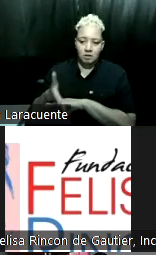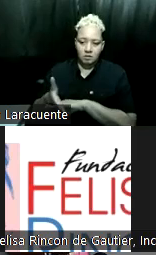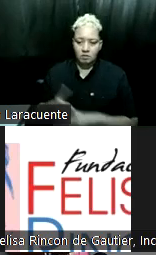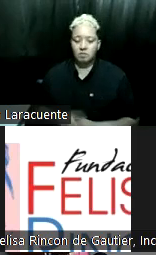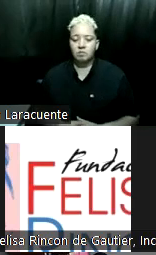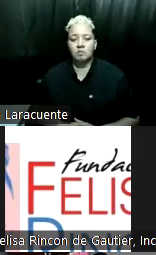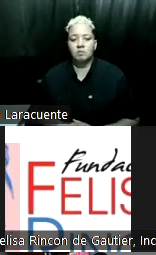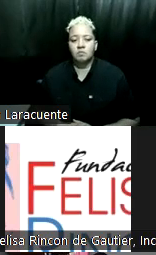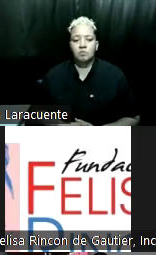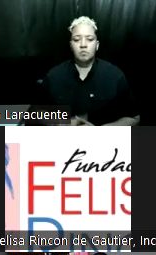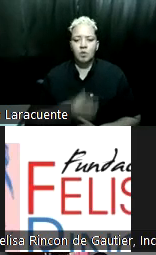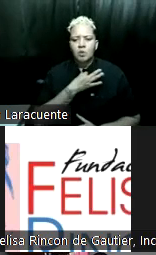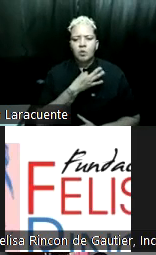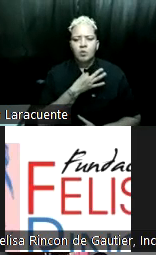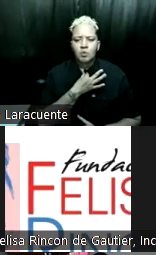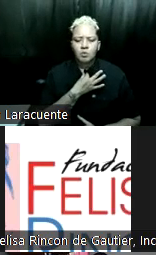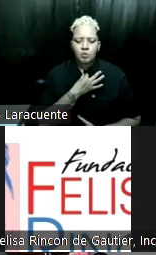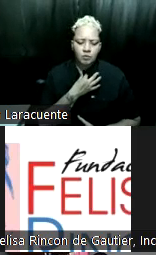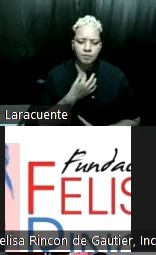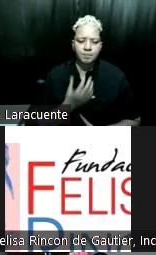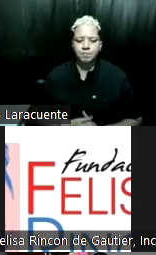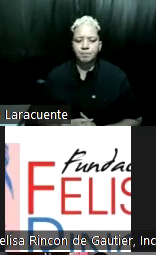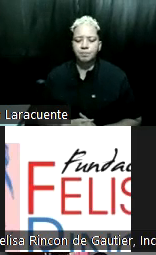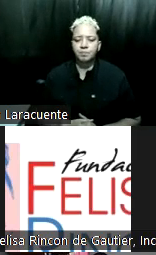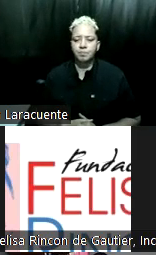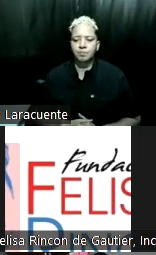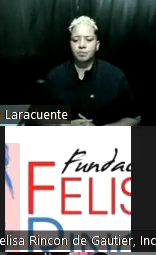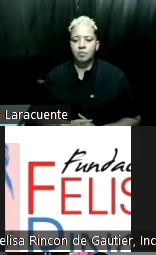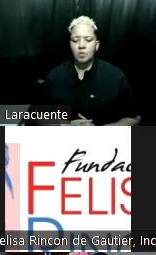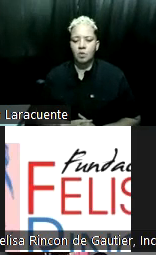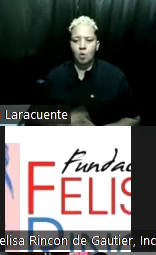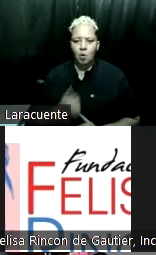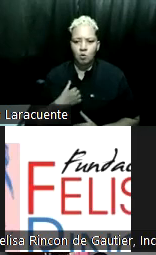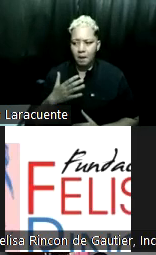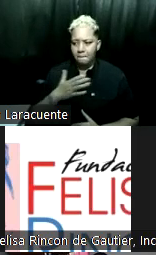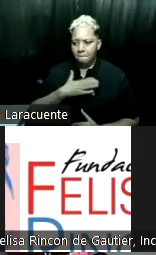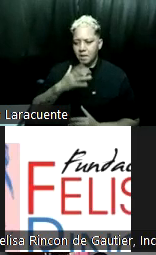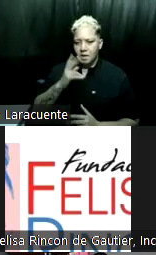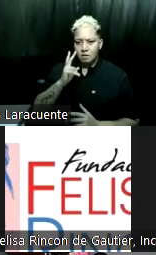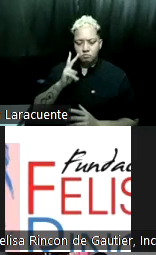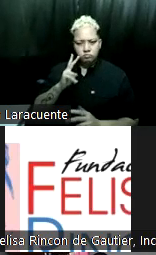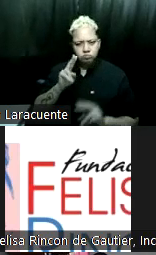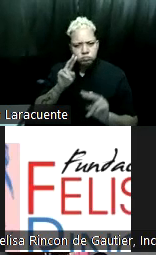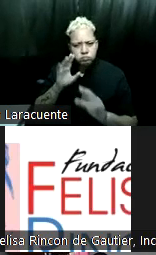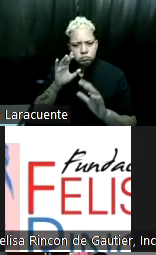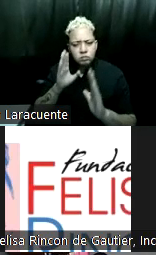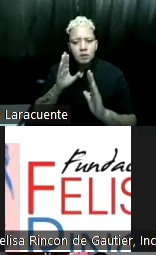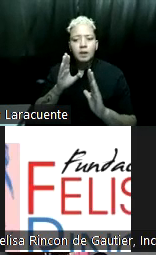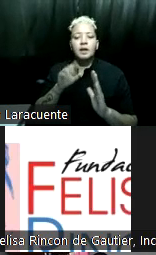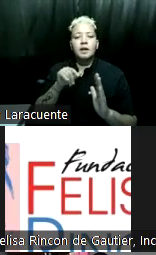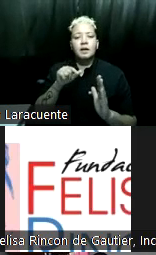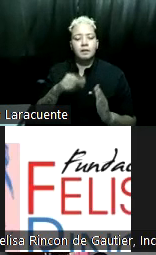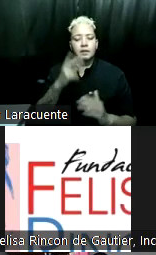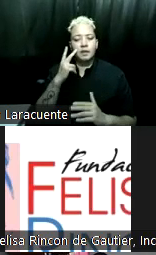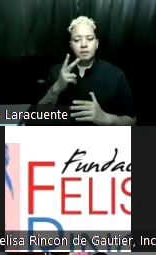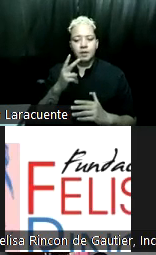Lo curioso de lo que me llama la atención a mí luego de ver sobre